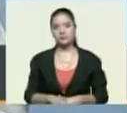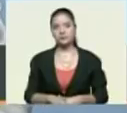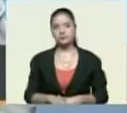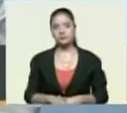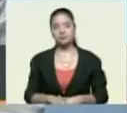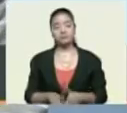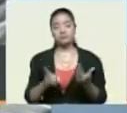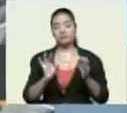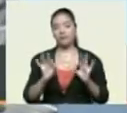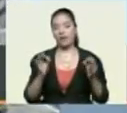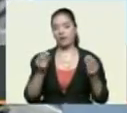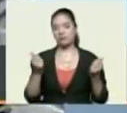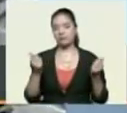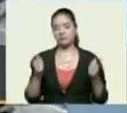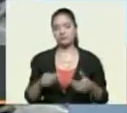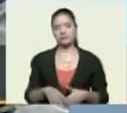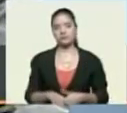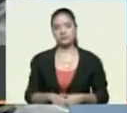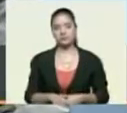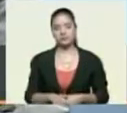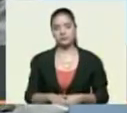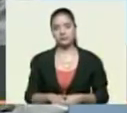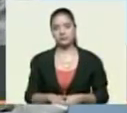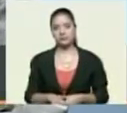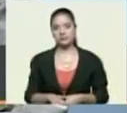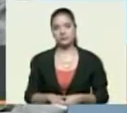o de nada, pues, de bolsillo.